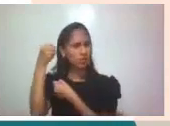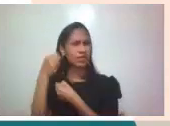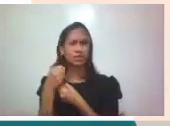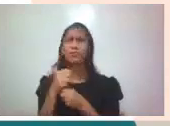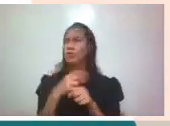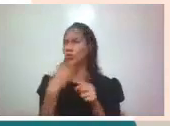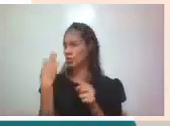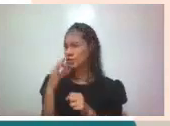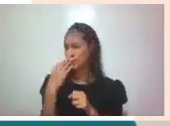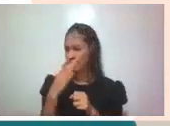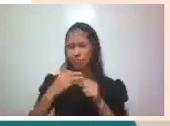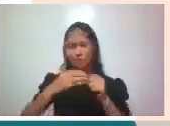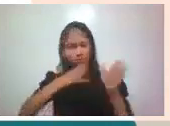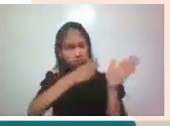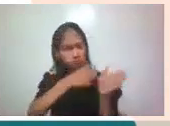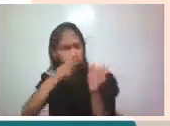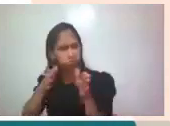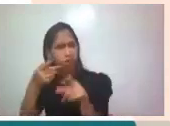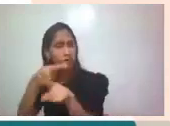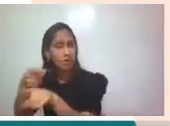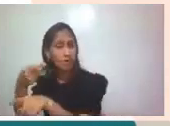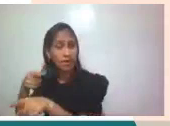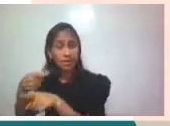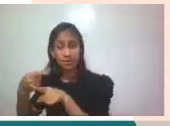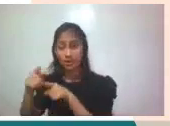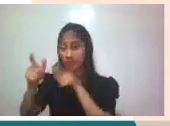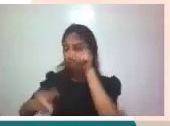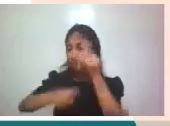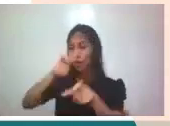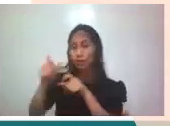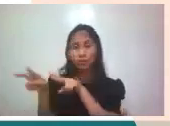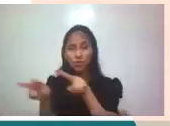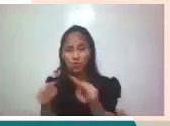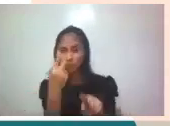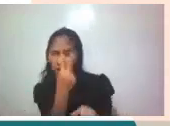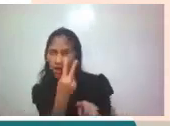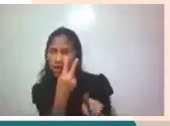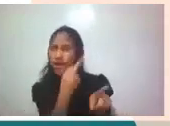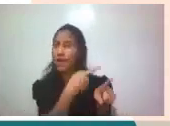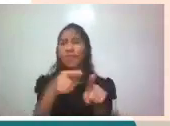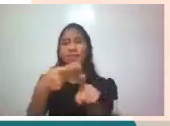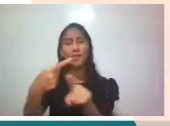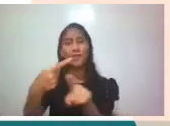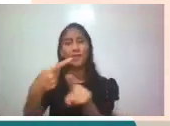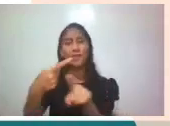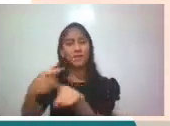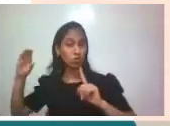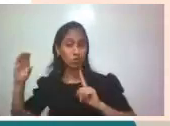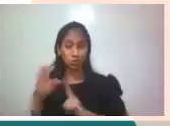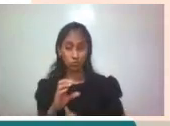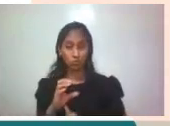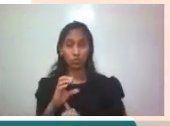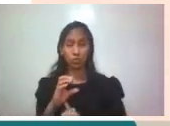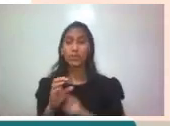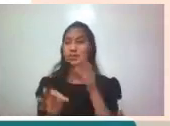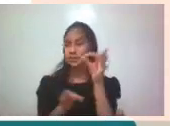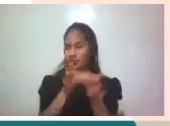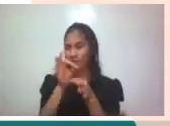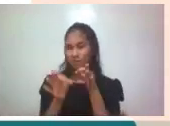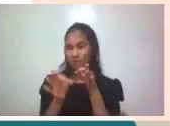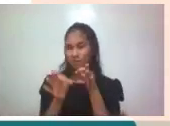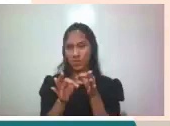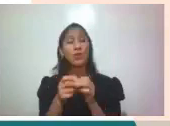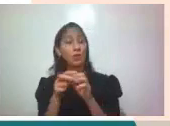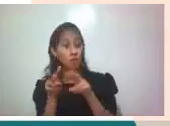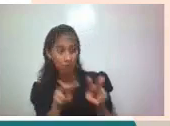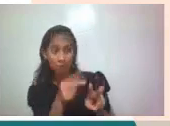permanente por los distintos públicos, la diversidad cultural hacia quienes nos tenemos que dirigir como